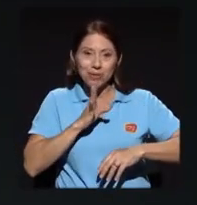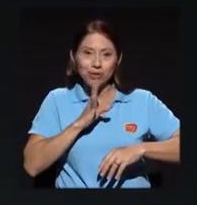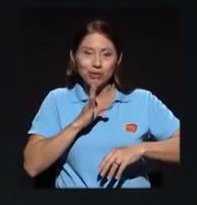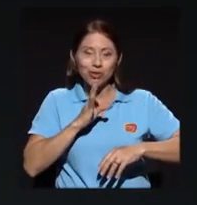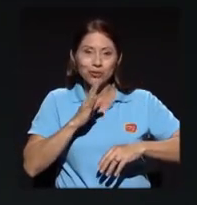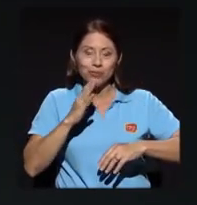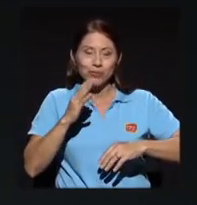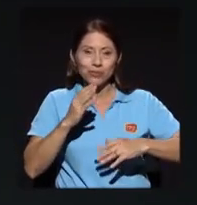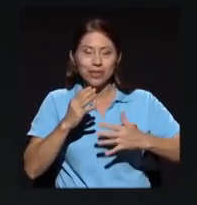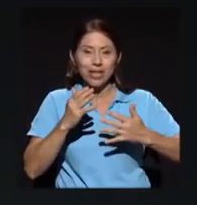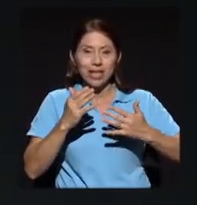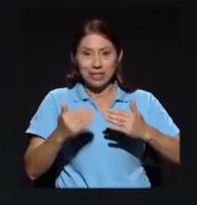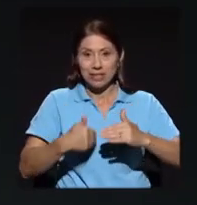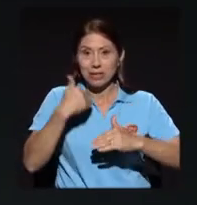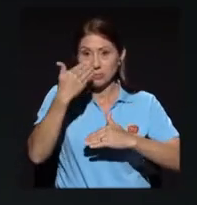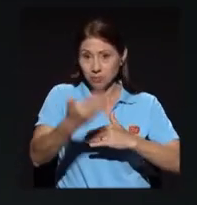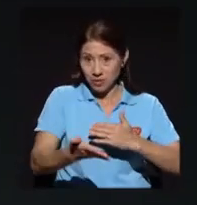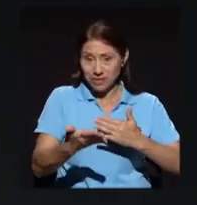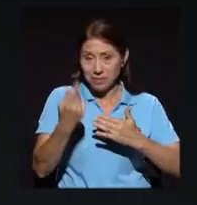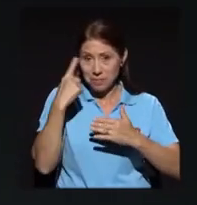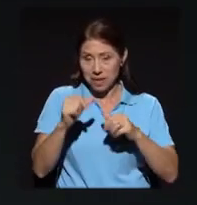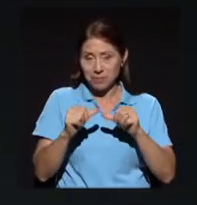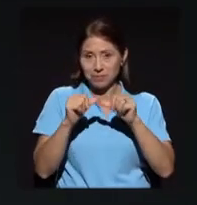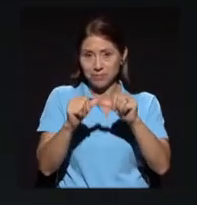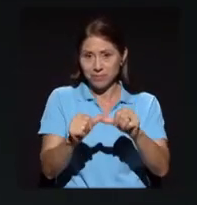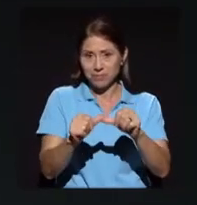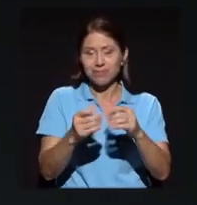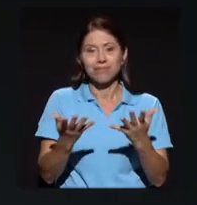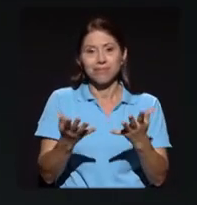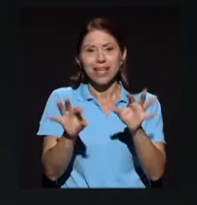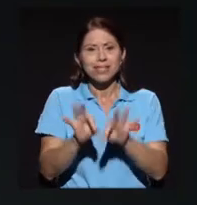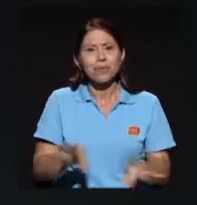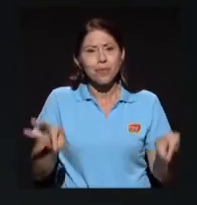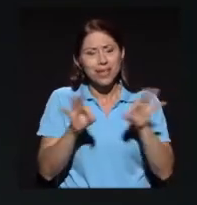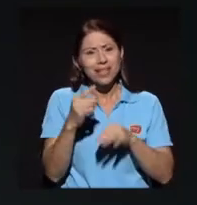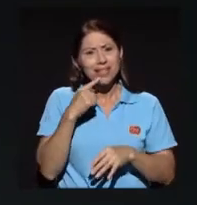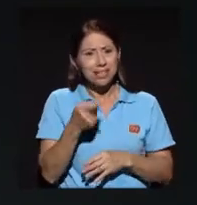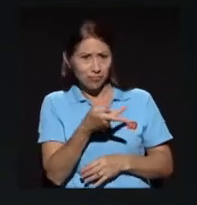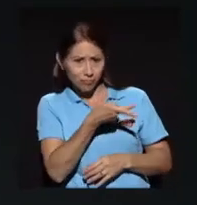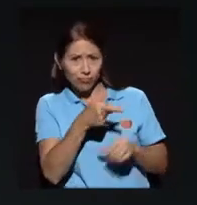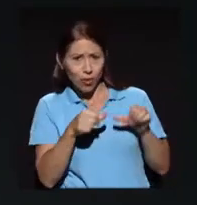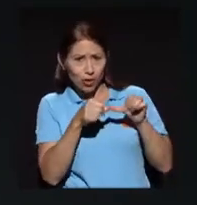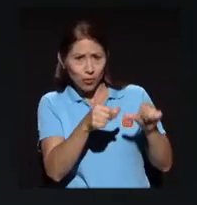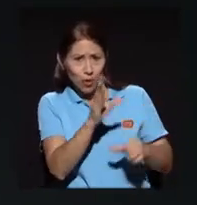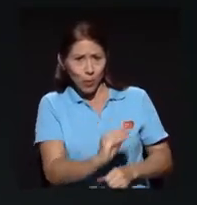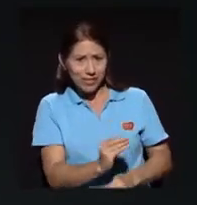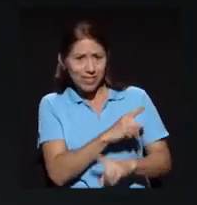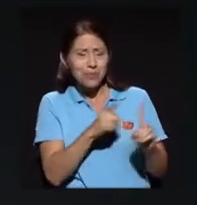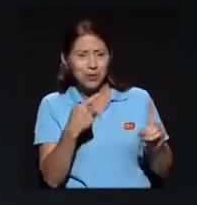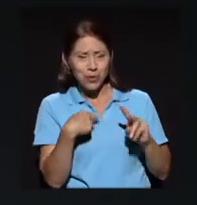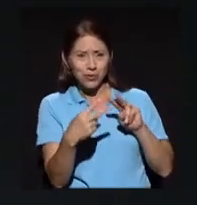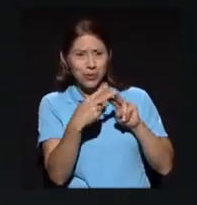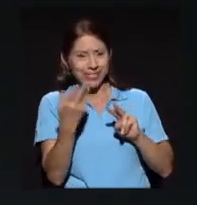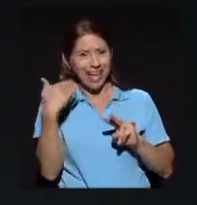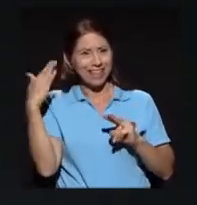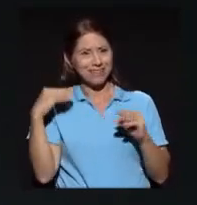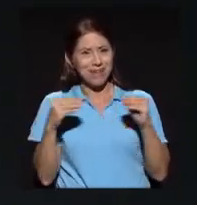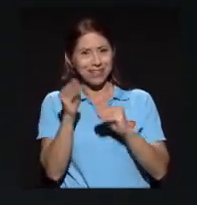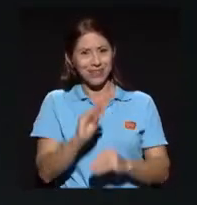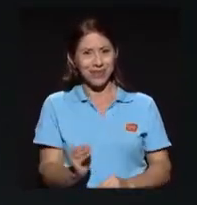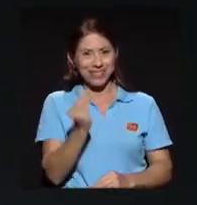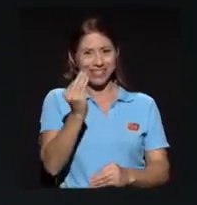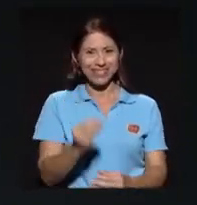una vez que el canal nos invite a hacerlo, y vale la pena decir que siguen siendo muy jovencitos, pero yo los conocí más jóvenes que ahora.